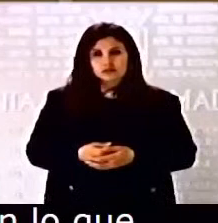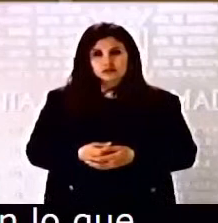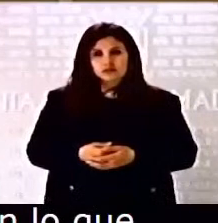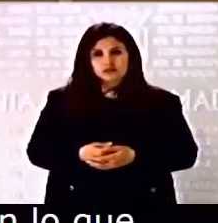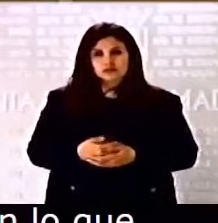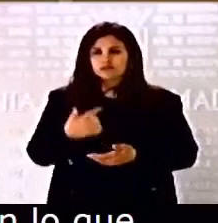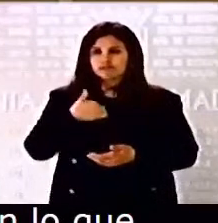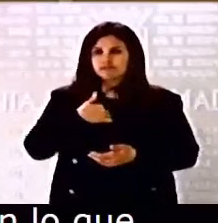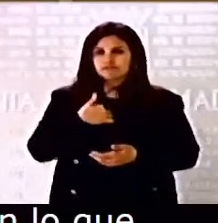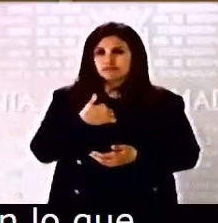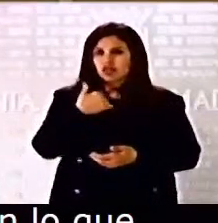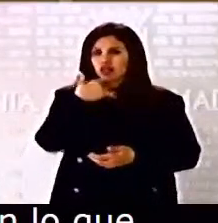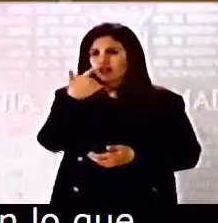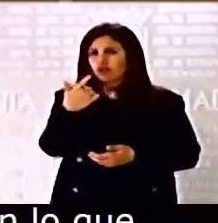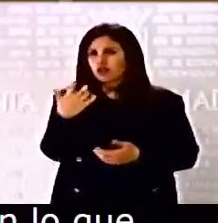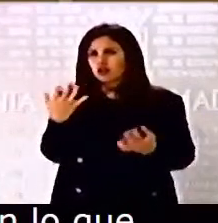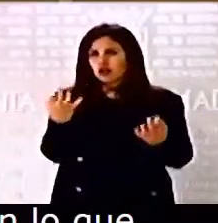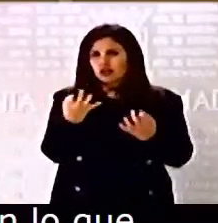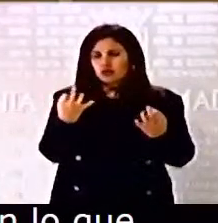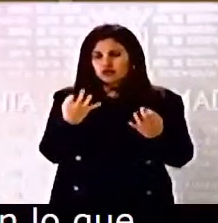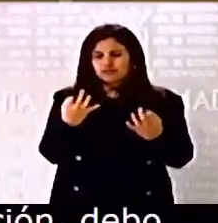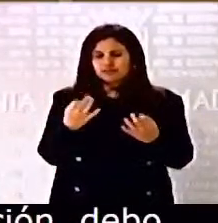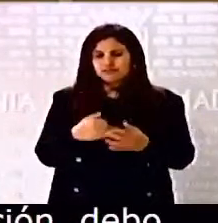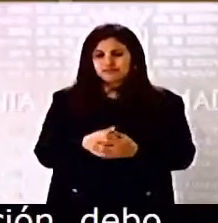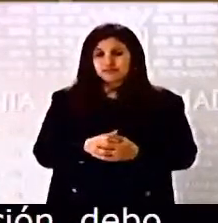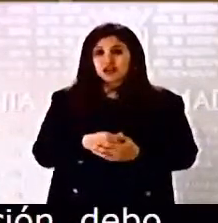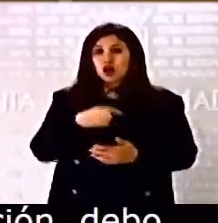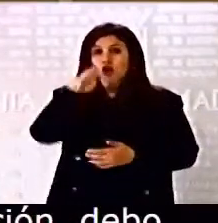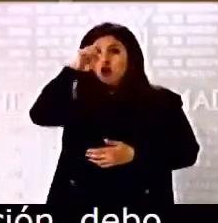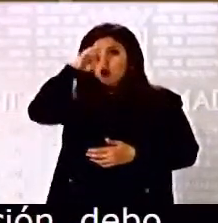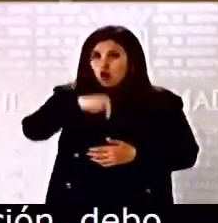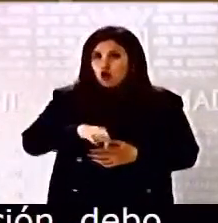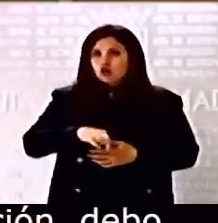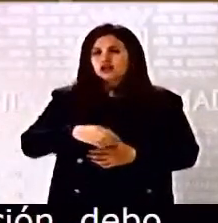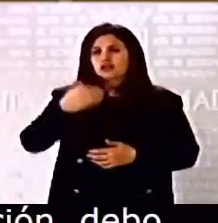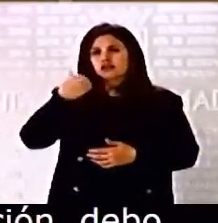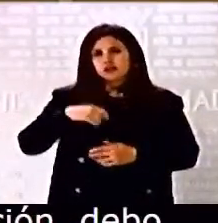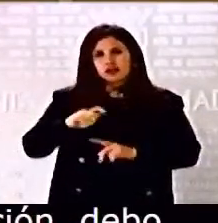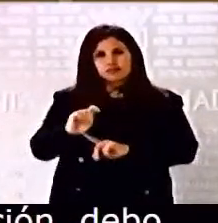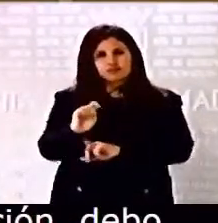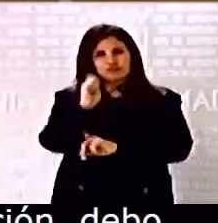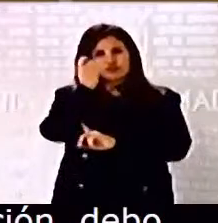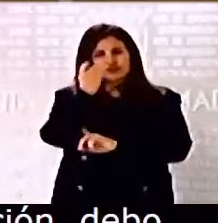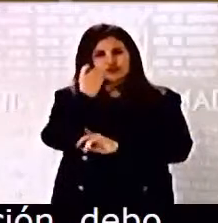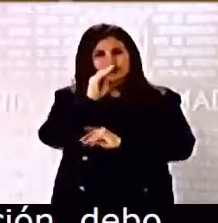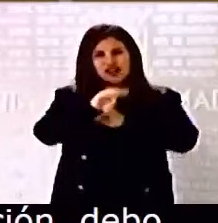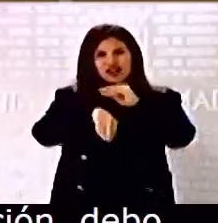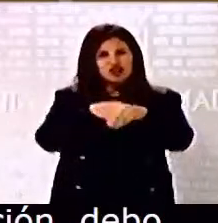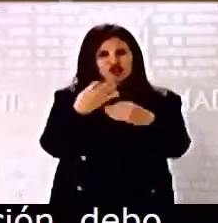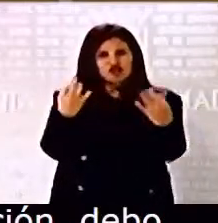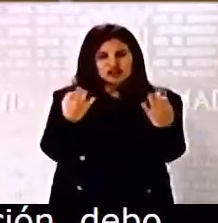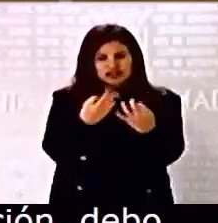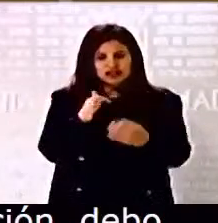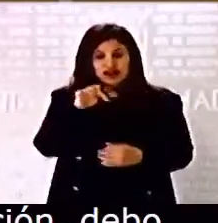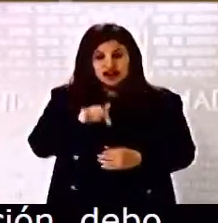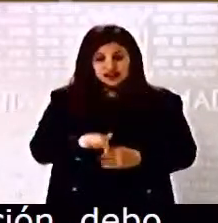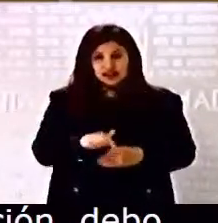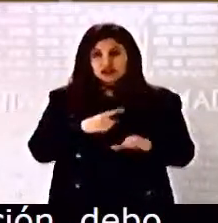Debo decirles que hoy hemos sido capaces de citar ya en nuestra comunidad